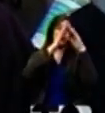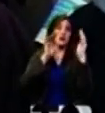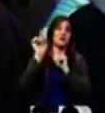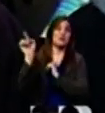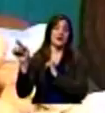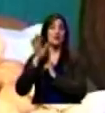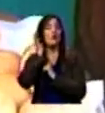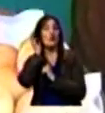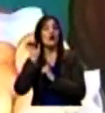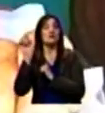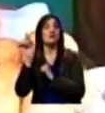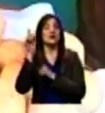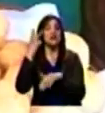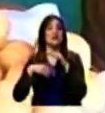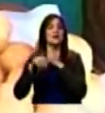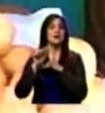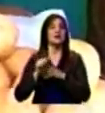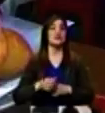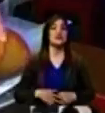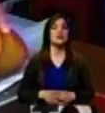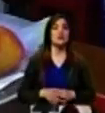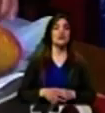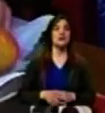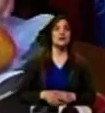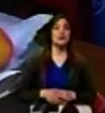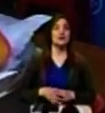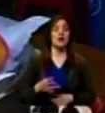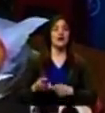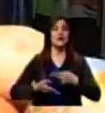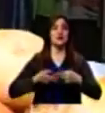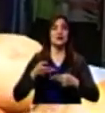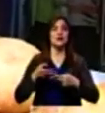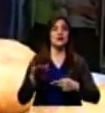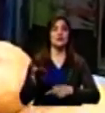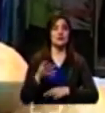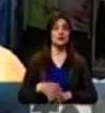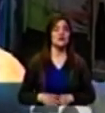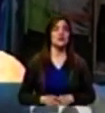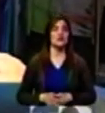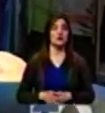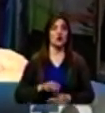hija América. Como algunos de sus vecinos, ellas tienen un pequeño negocio. Yo